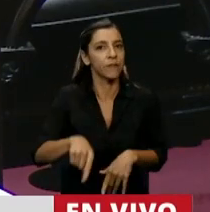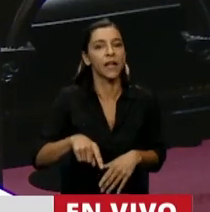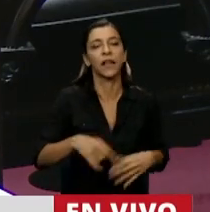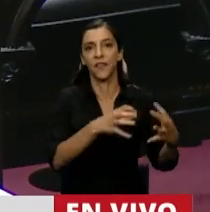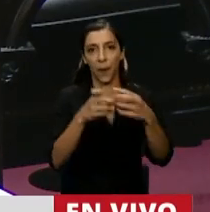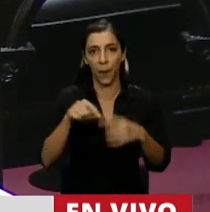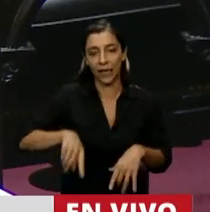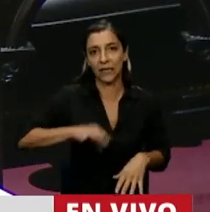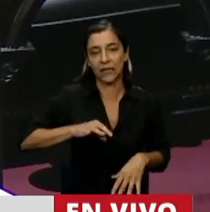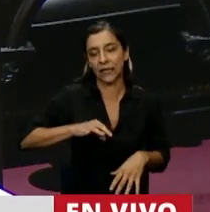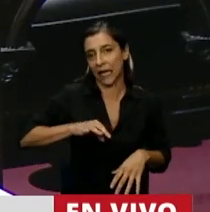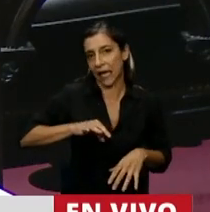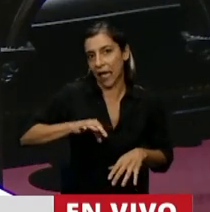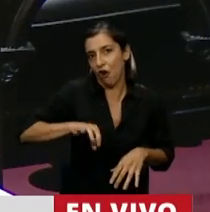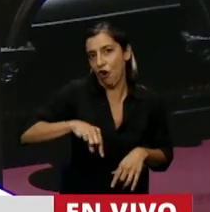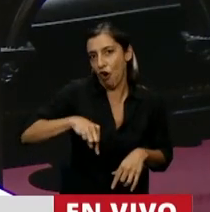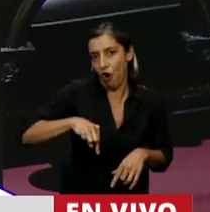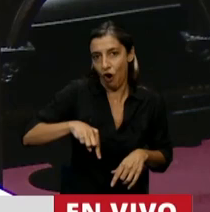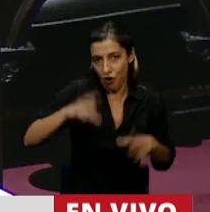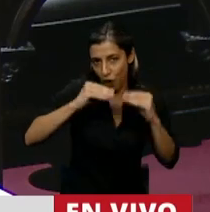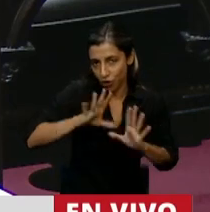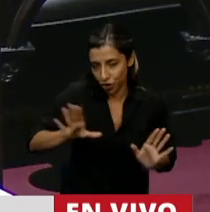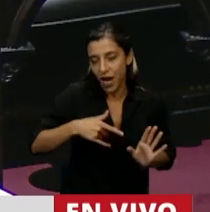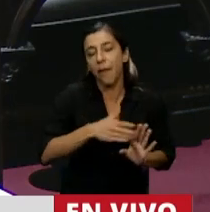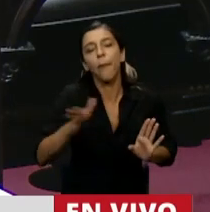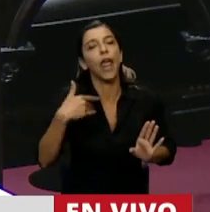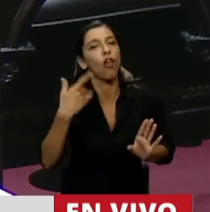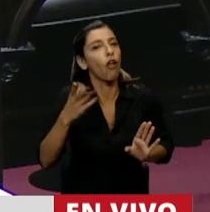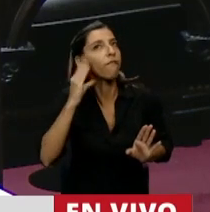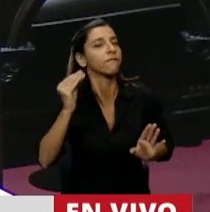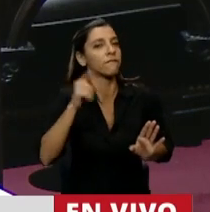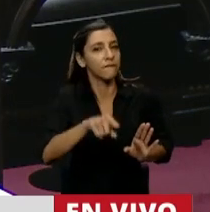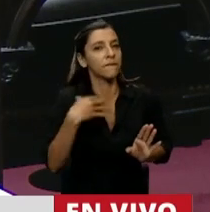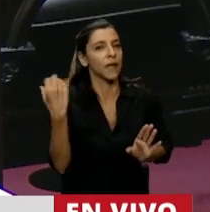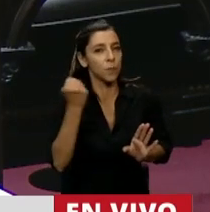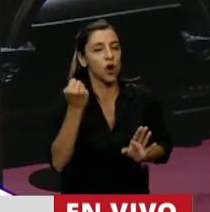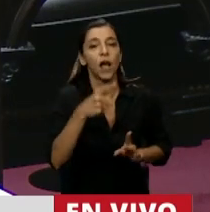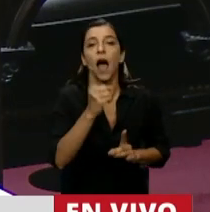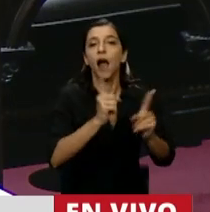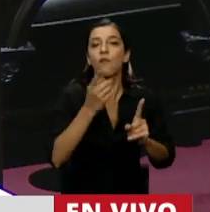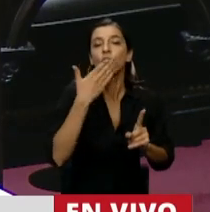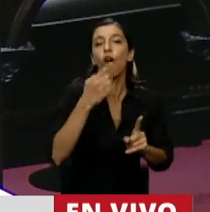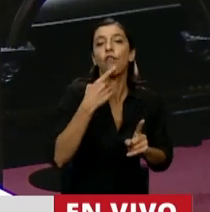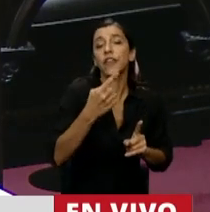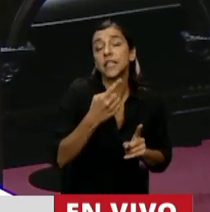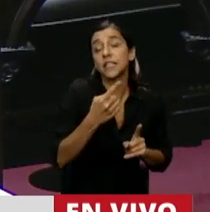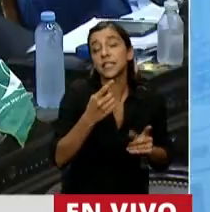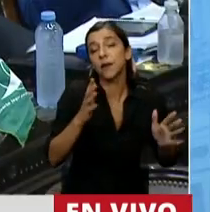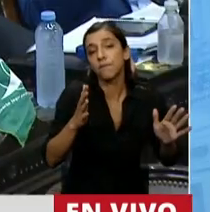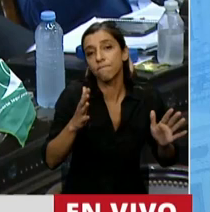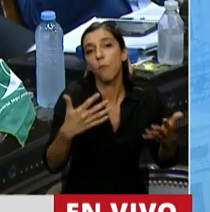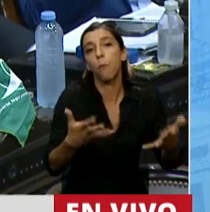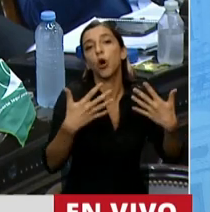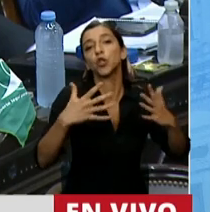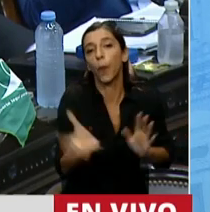esta noche, ¿no? Dos cuestiones que cuestionan la aprobación de este proyecto. La primera, la oportunidad. Incluso algunas se